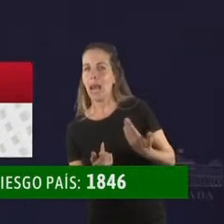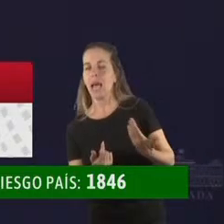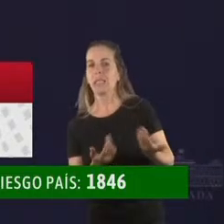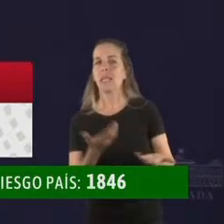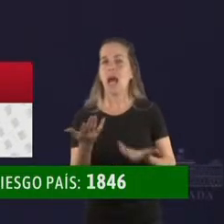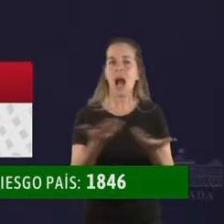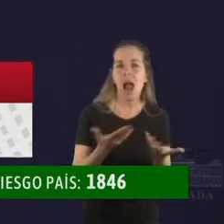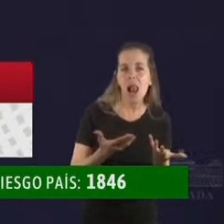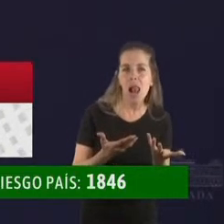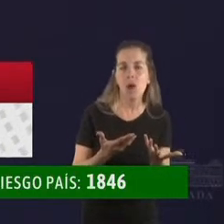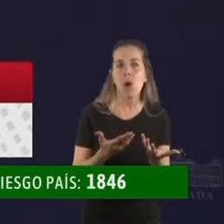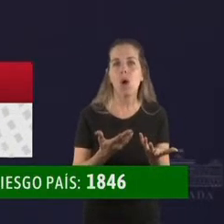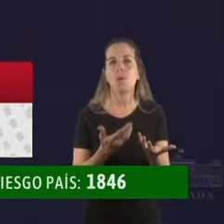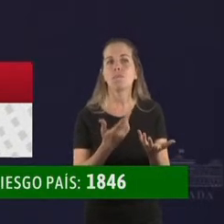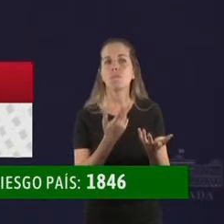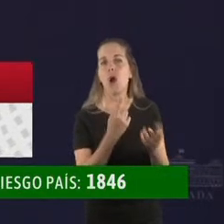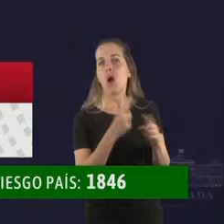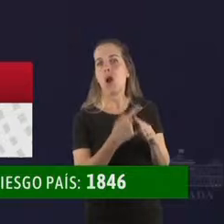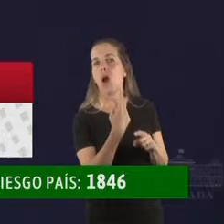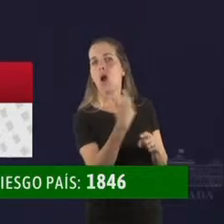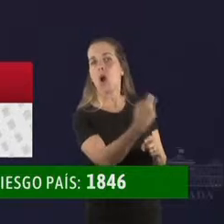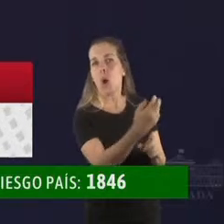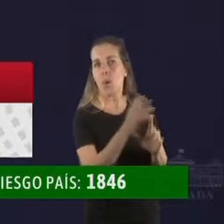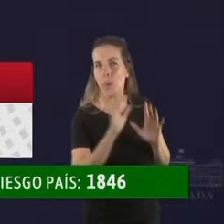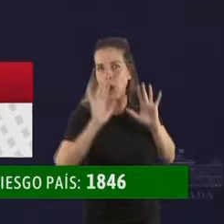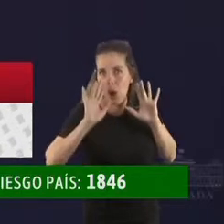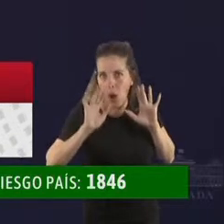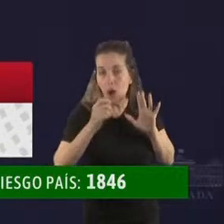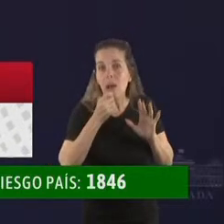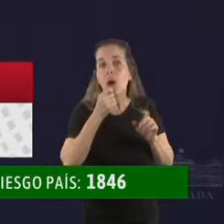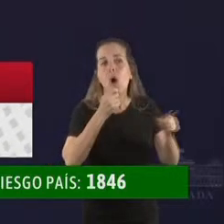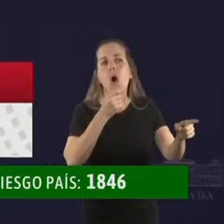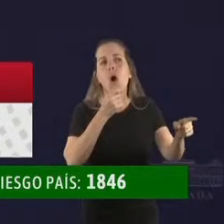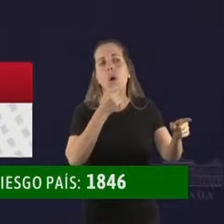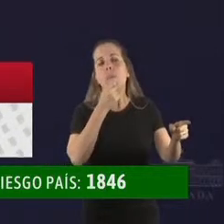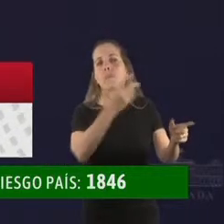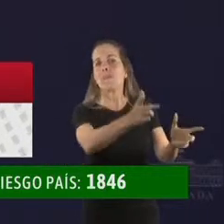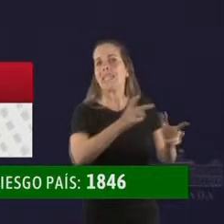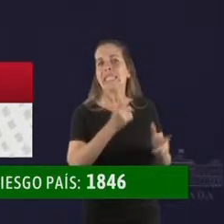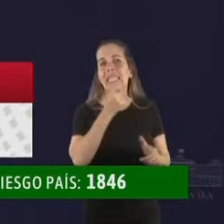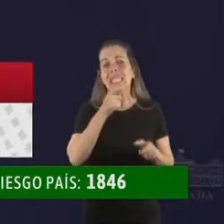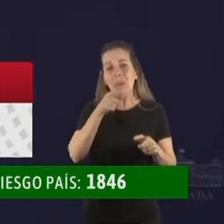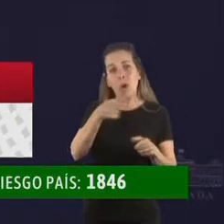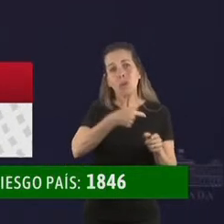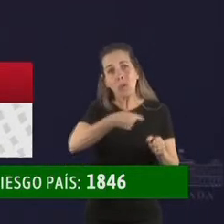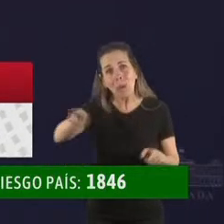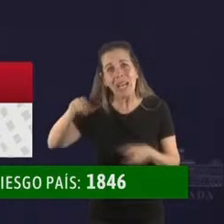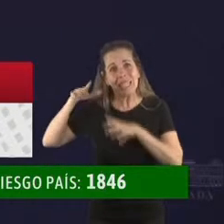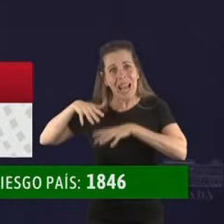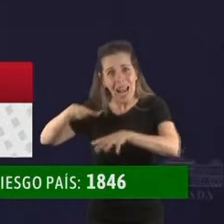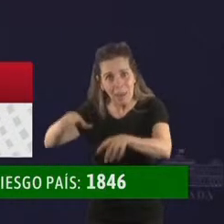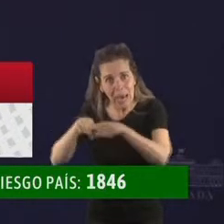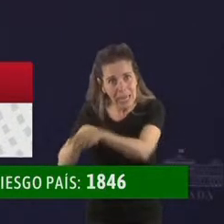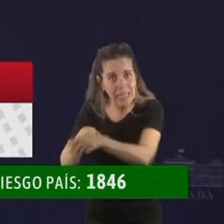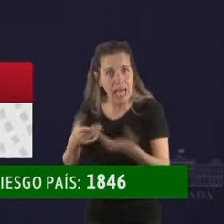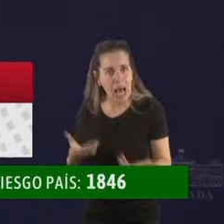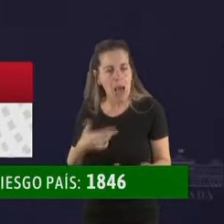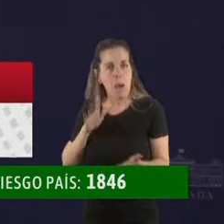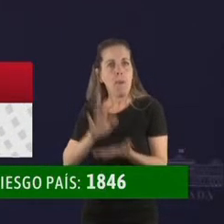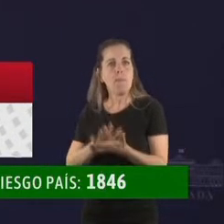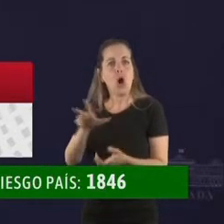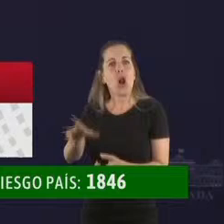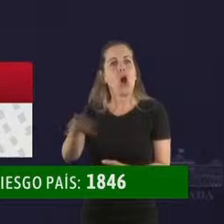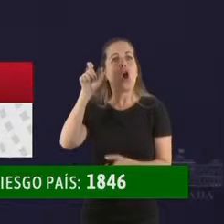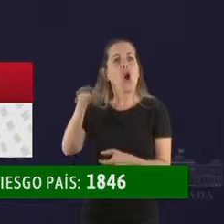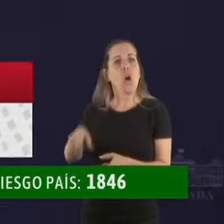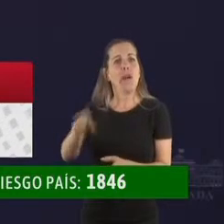con el si van a la marcha no se les va a quitar el plan o por la negativa si